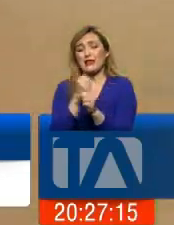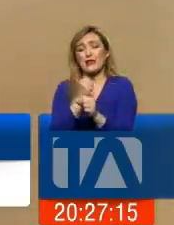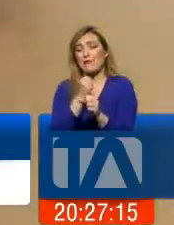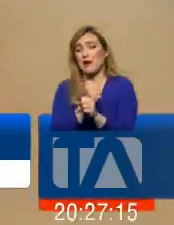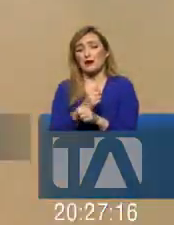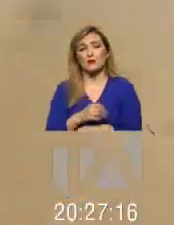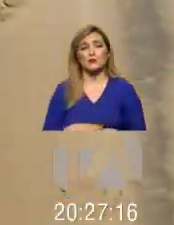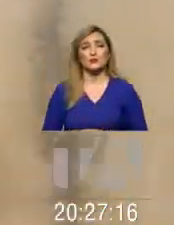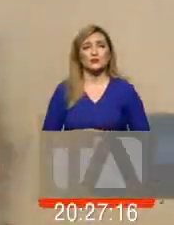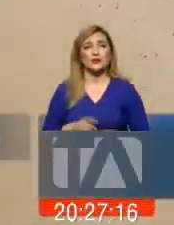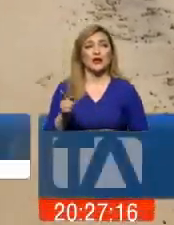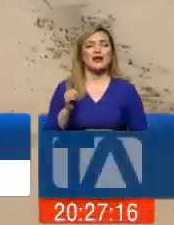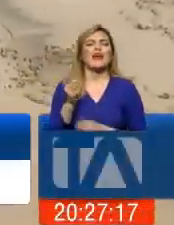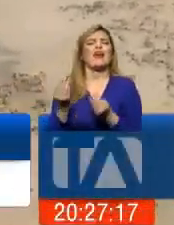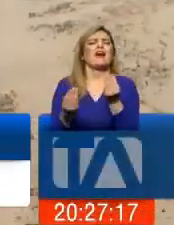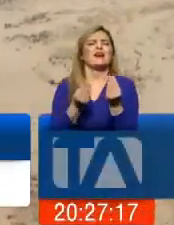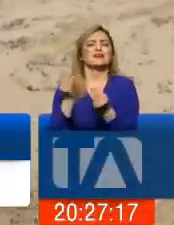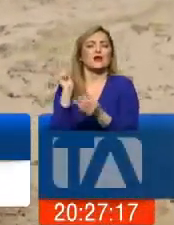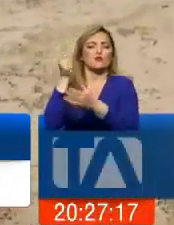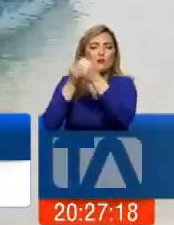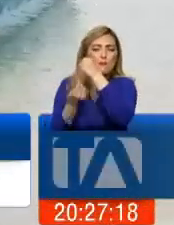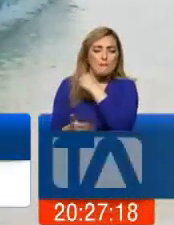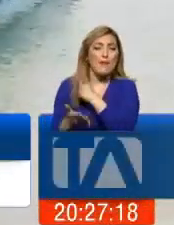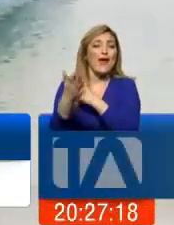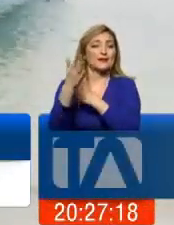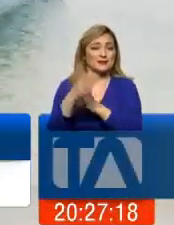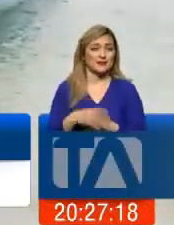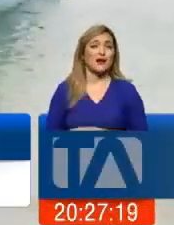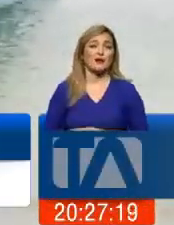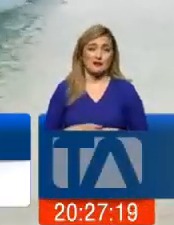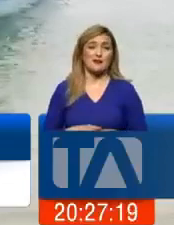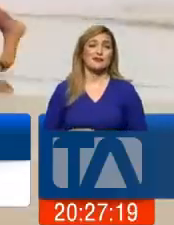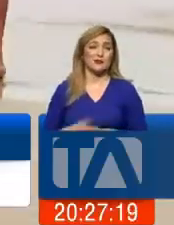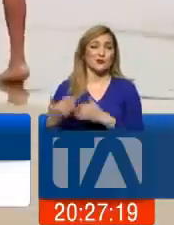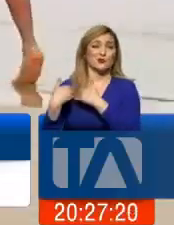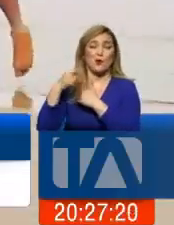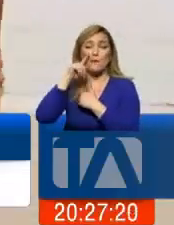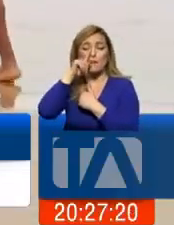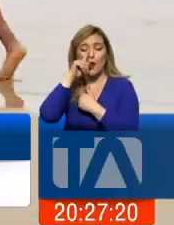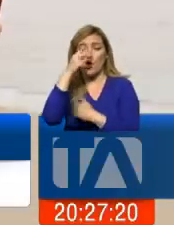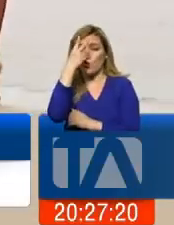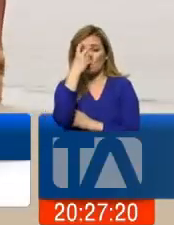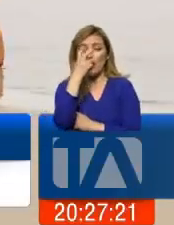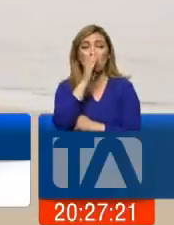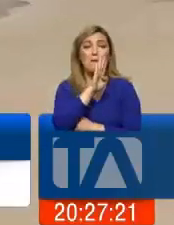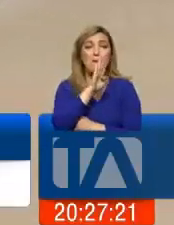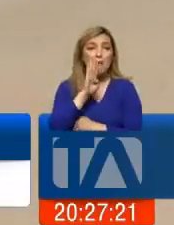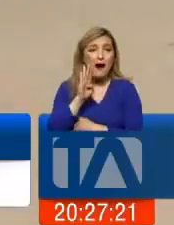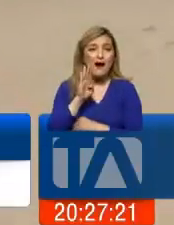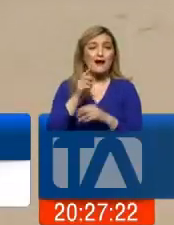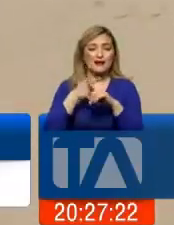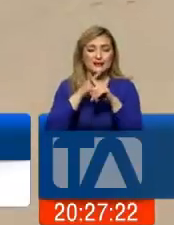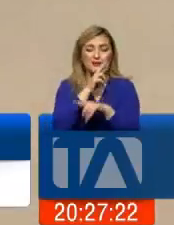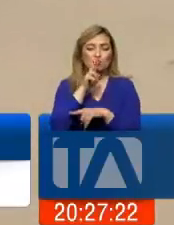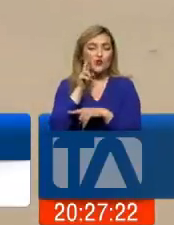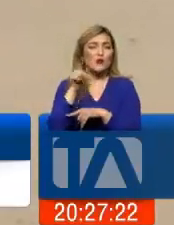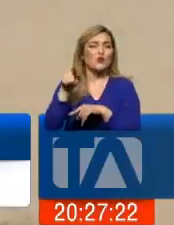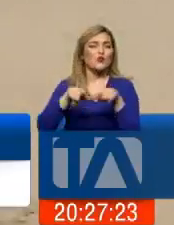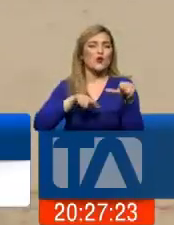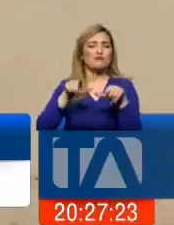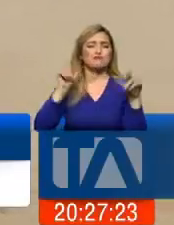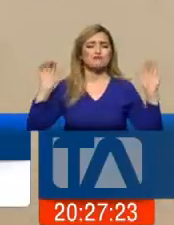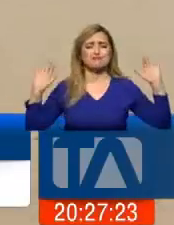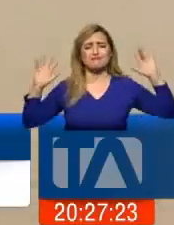trabajar. Ahora José pesca. Es a lo que han debido dedicarse los operadores turísticos, empleados de hoteles, bares y restaurantes, del que fuera uno de los balnearios